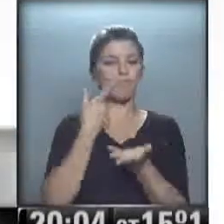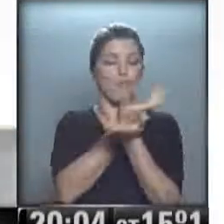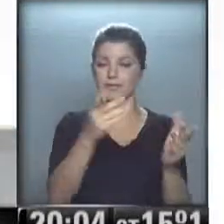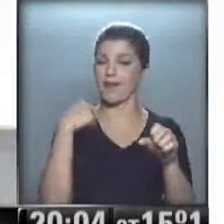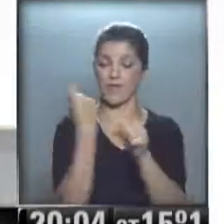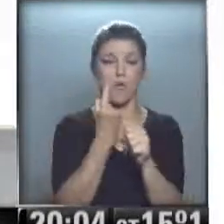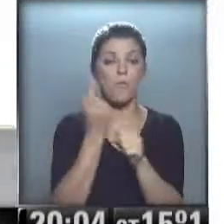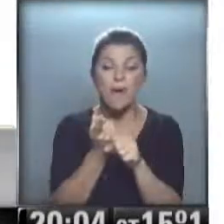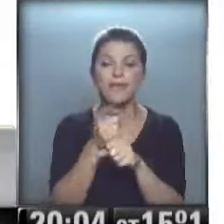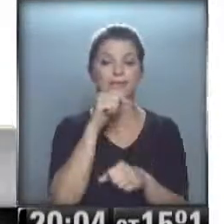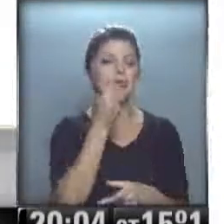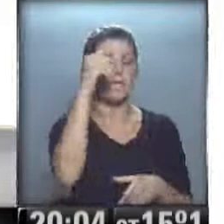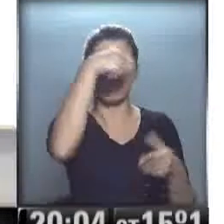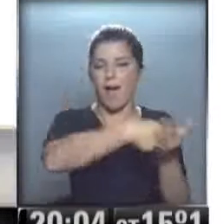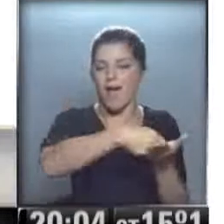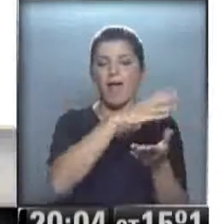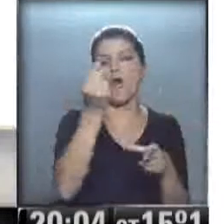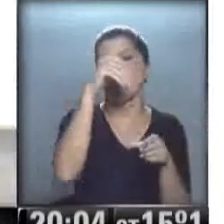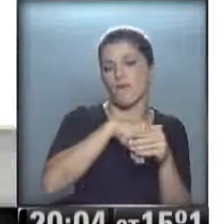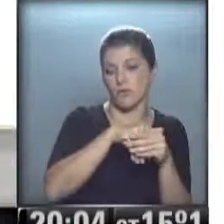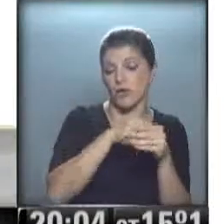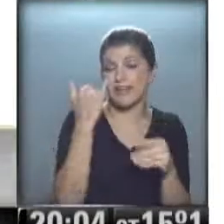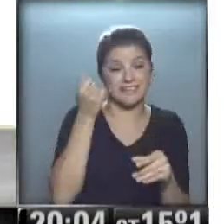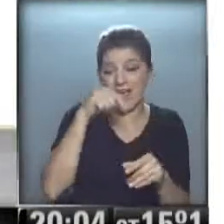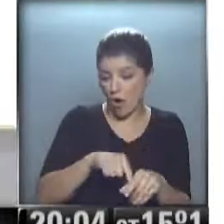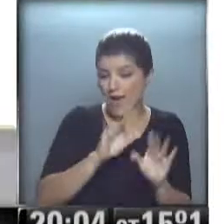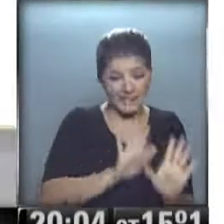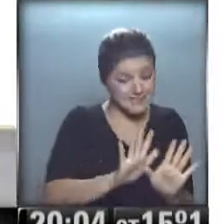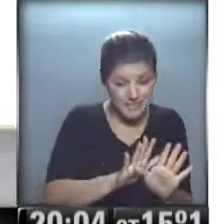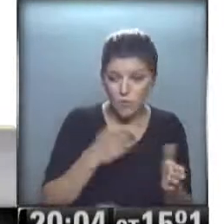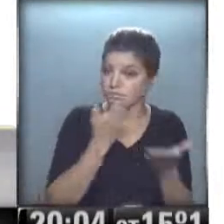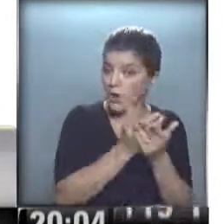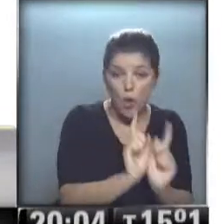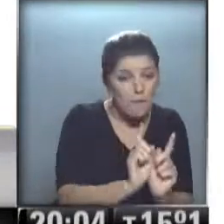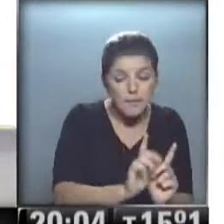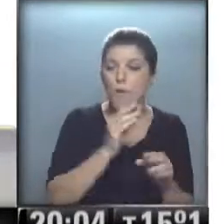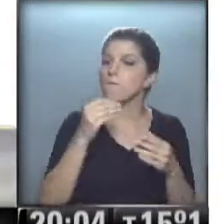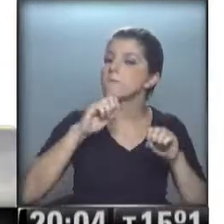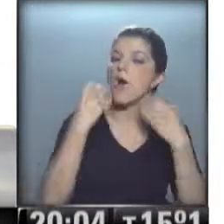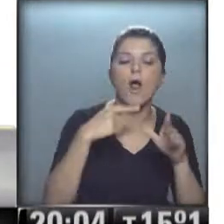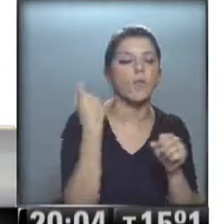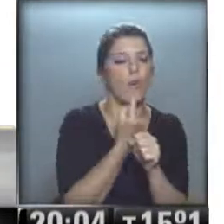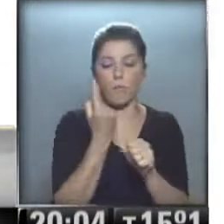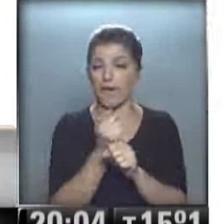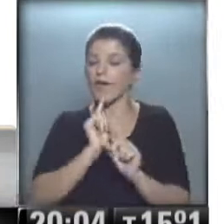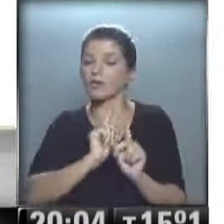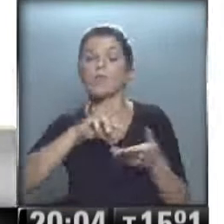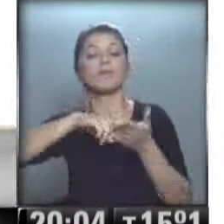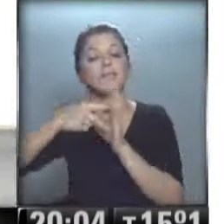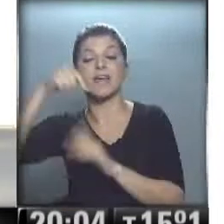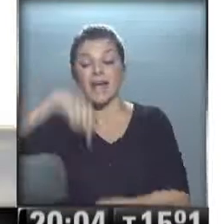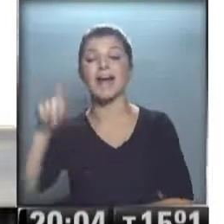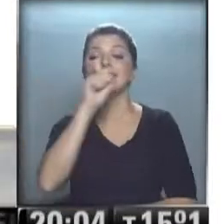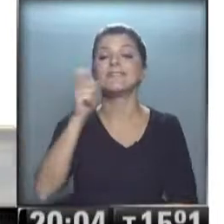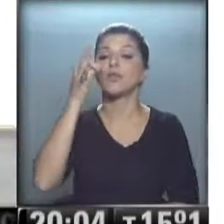realizar una oferta a los fondos buitres que sea mejor que lo ya ofrecido en el canje. Tal violación implicaría un perjuicio para el país por una cifra de 120